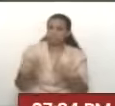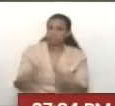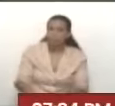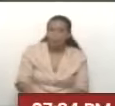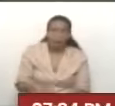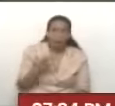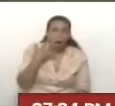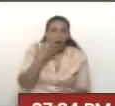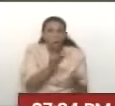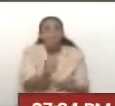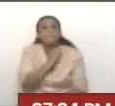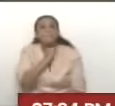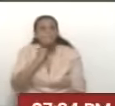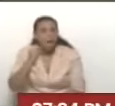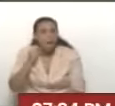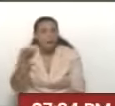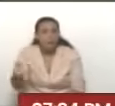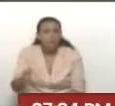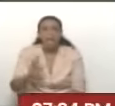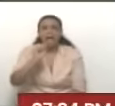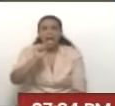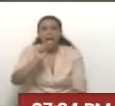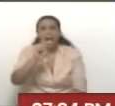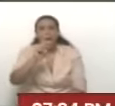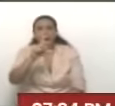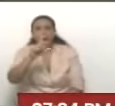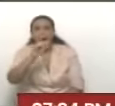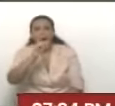Nos recibió el padre